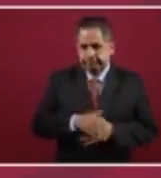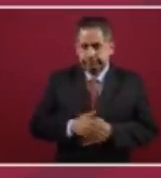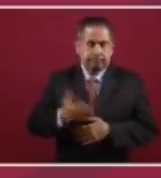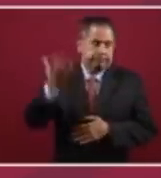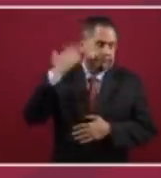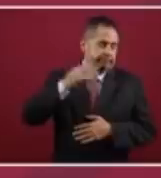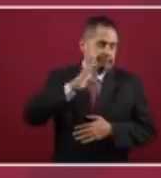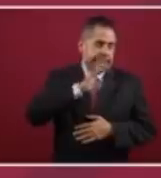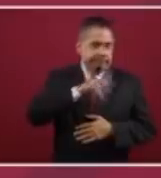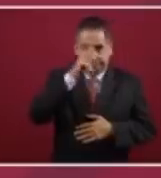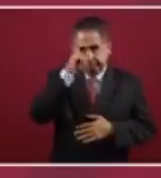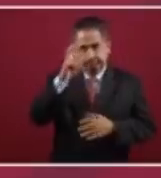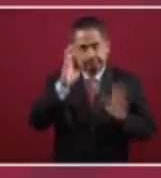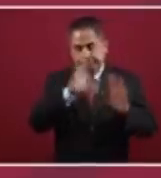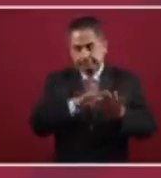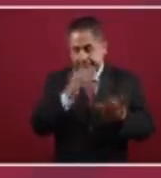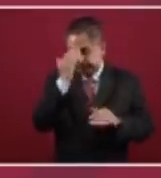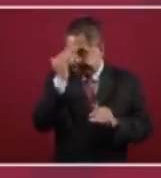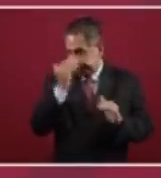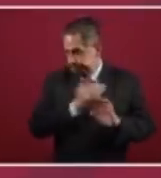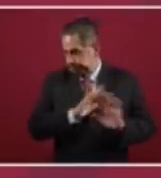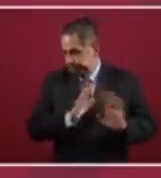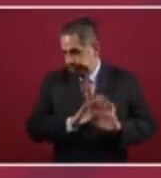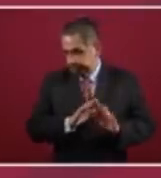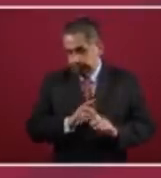sueño, como una pesadilla,